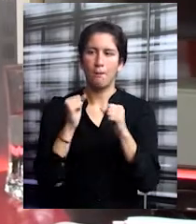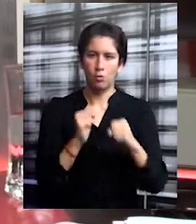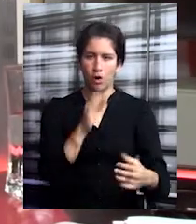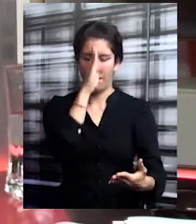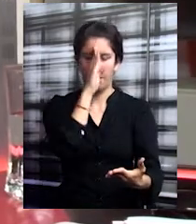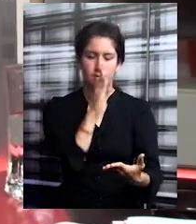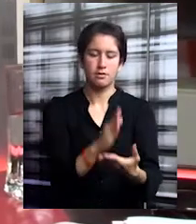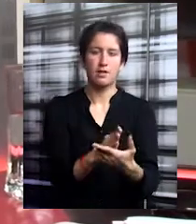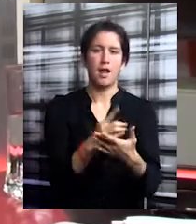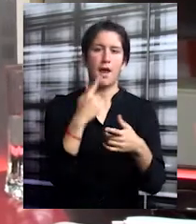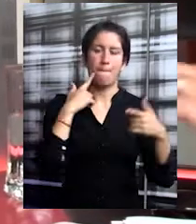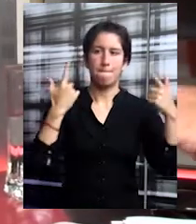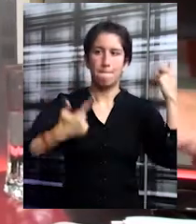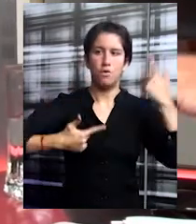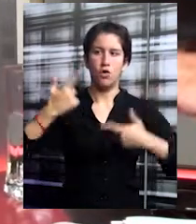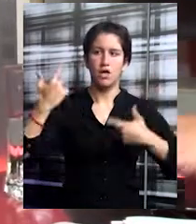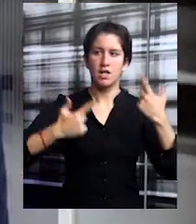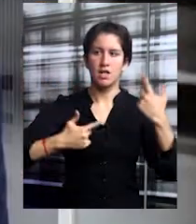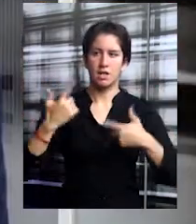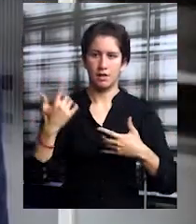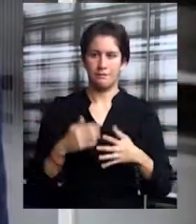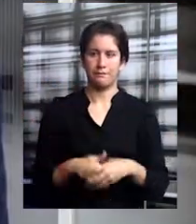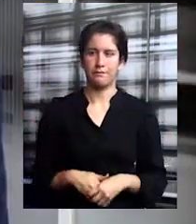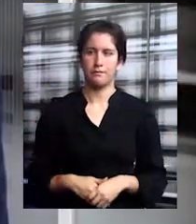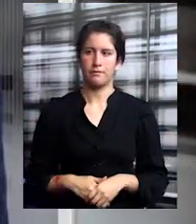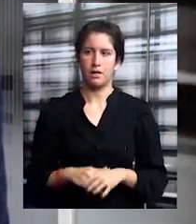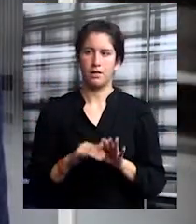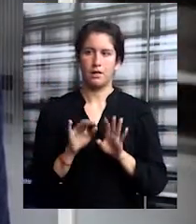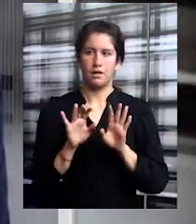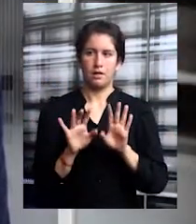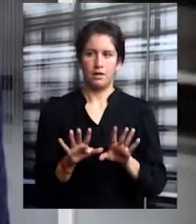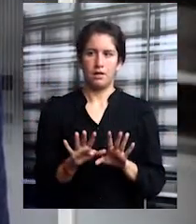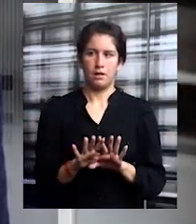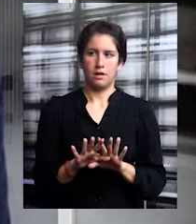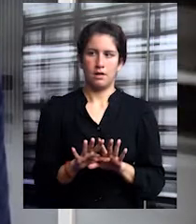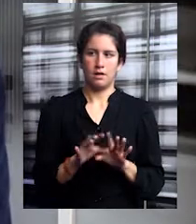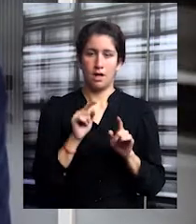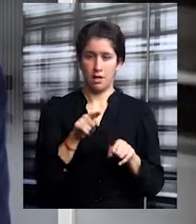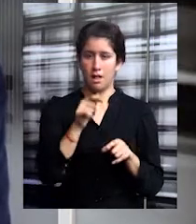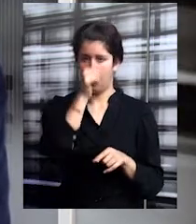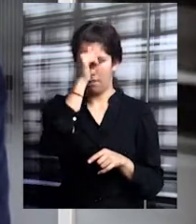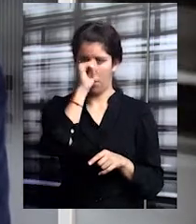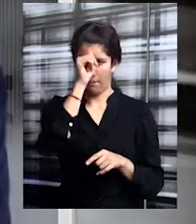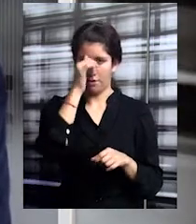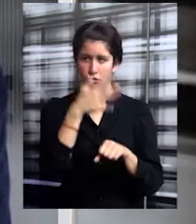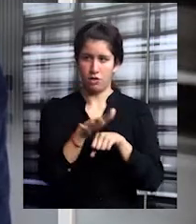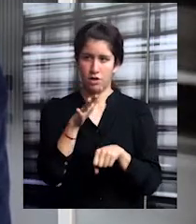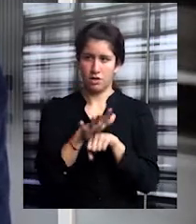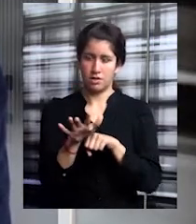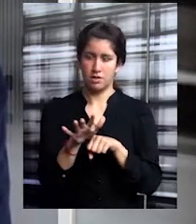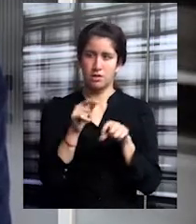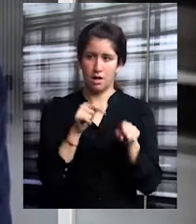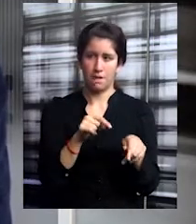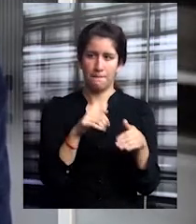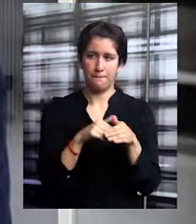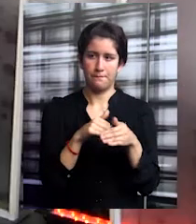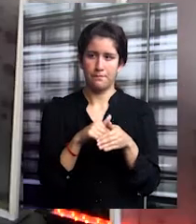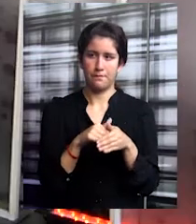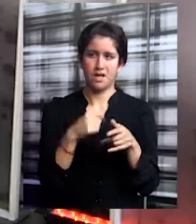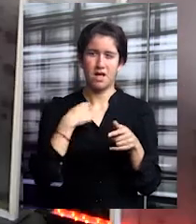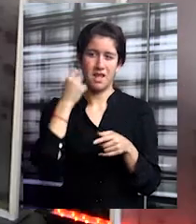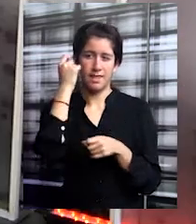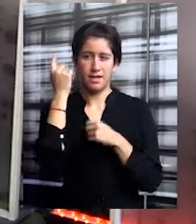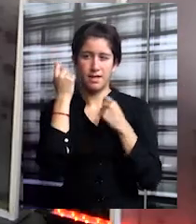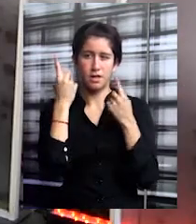política, en la política. Bueno, esto es definitivamente el día domingo 15 de diciembre. Domingo 15 de diciembre. Y tengo entendido que, a diferencia de